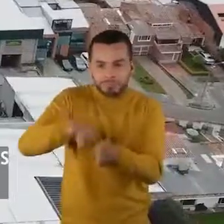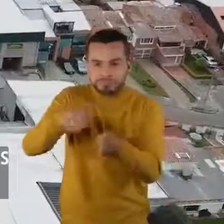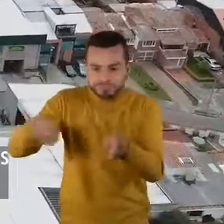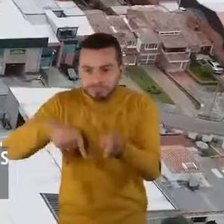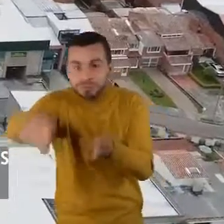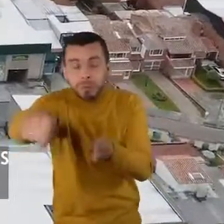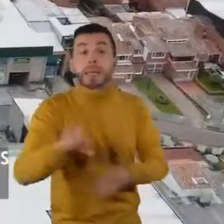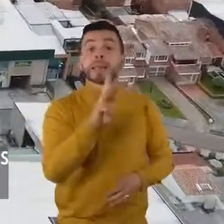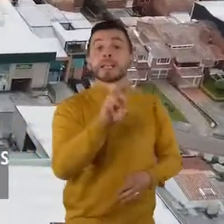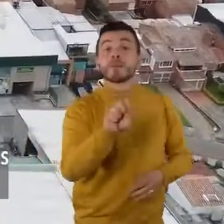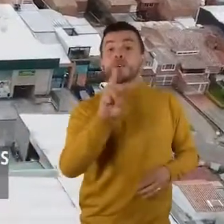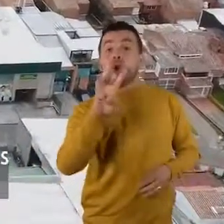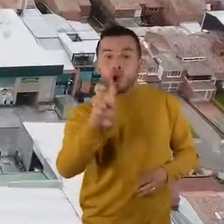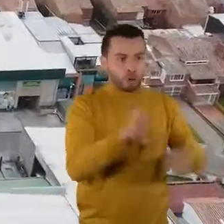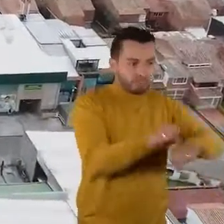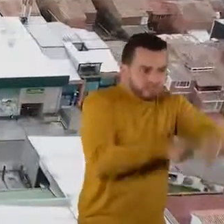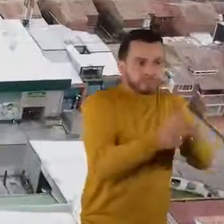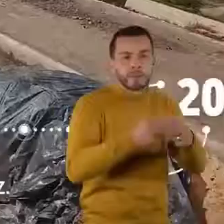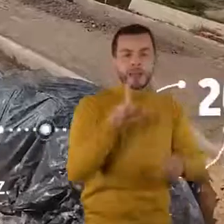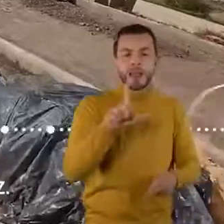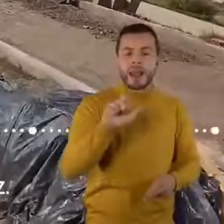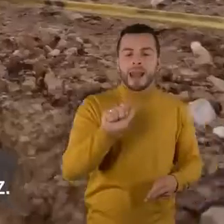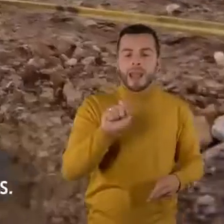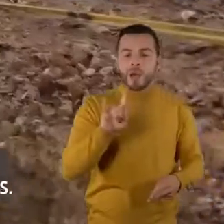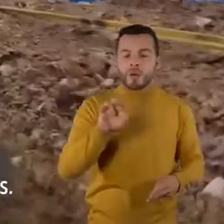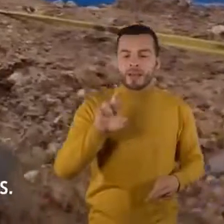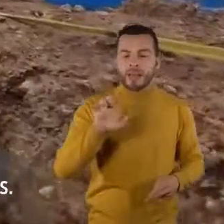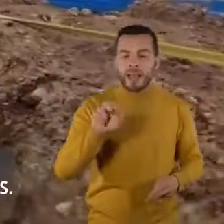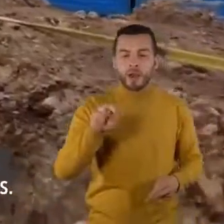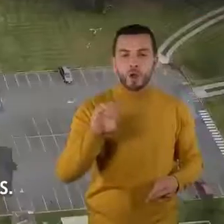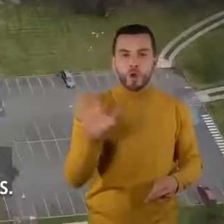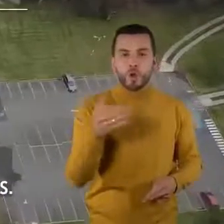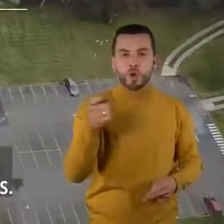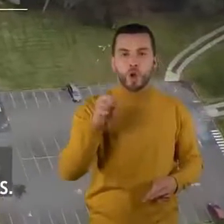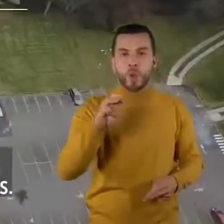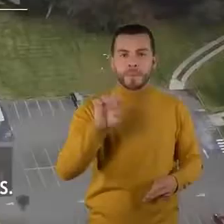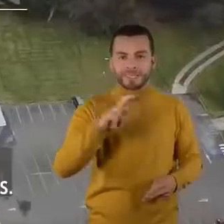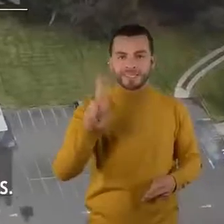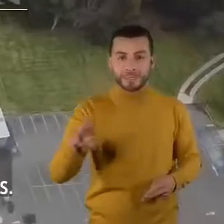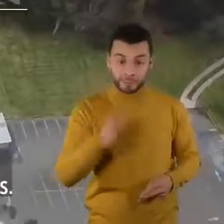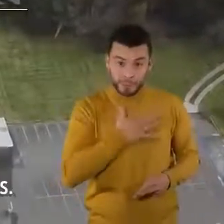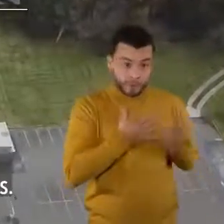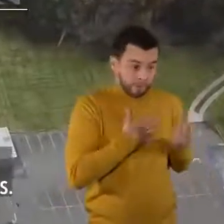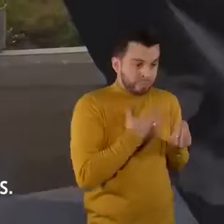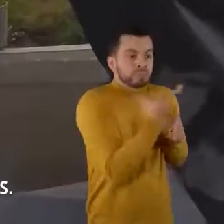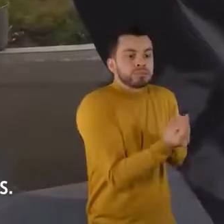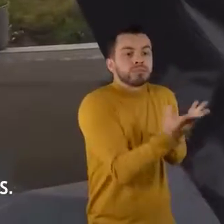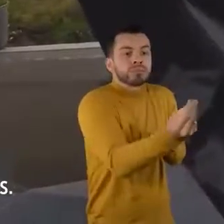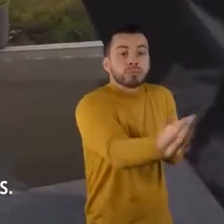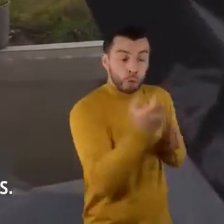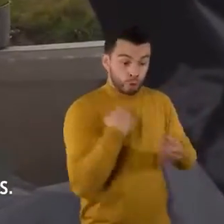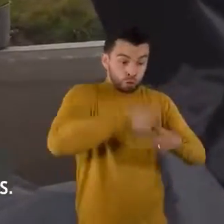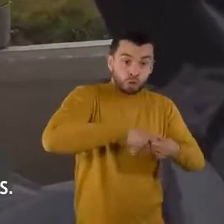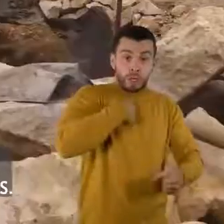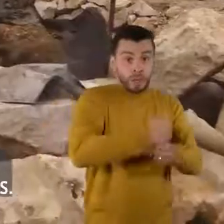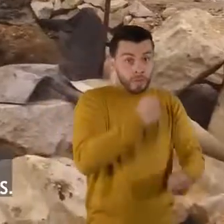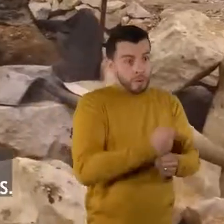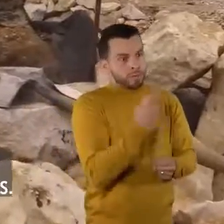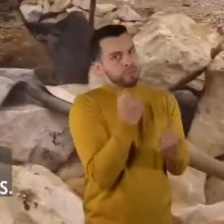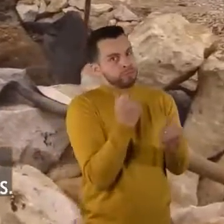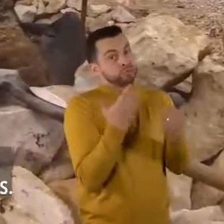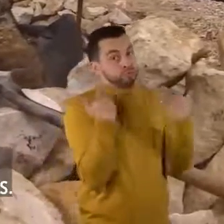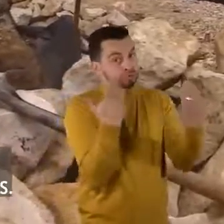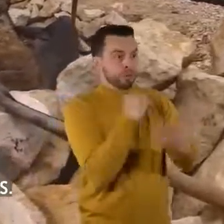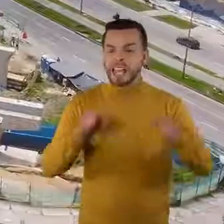contribuyen con la reactivación económica de la ciudad y del país y una vez estén finalizadas van a mejorar la movilidad y la calidad